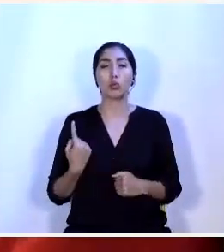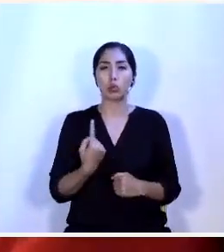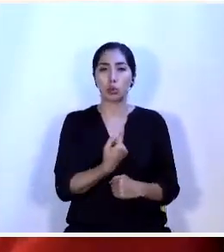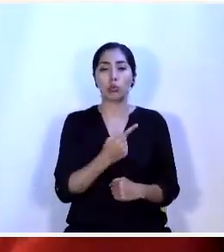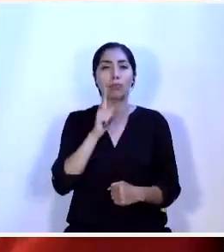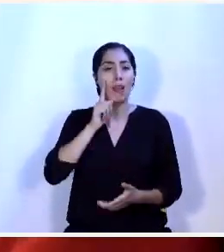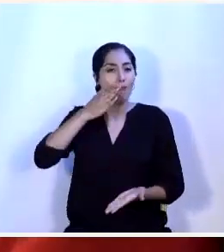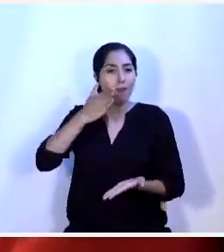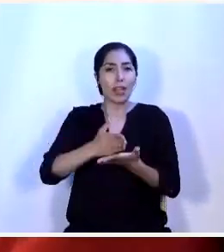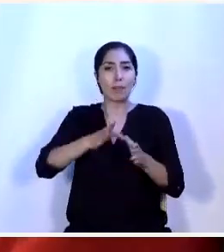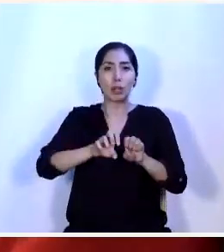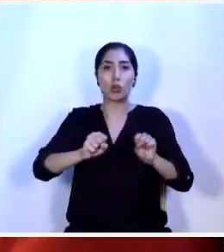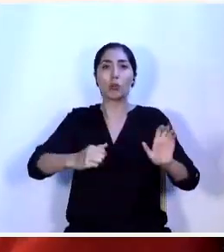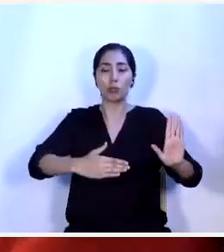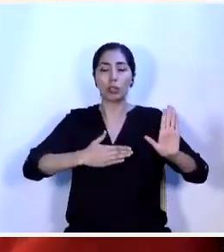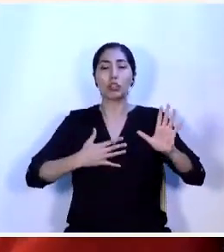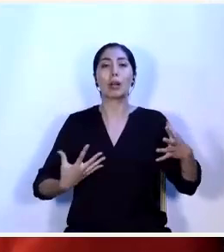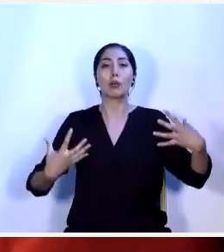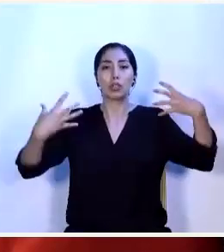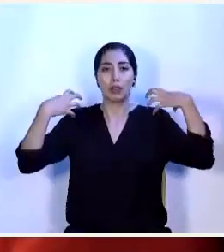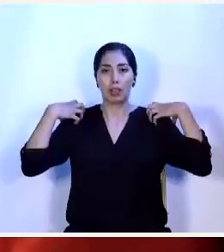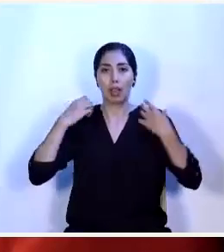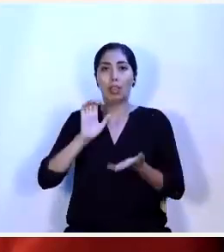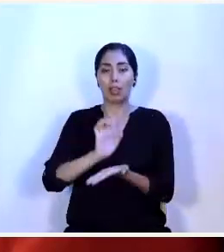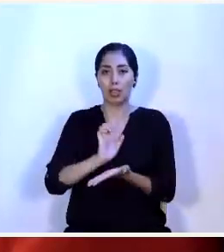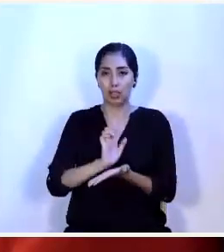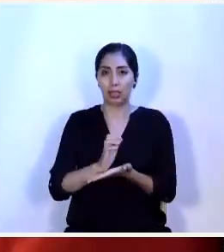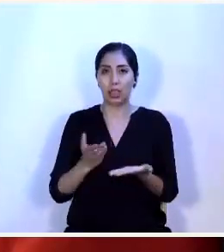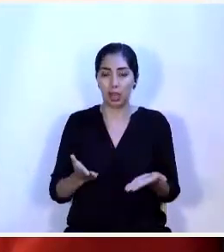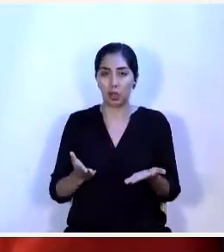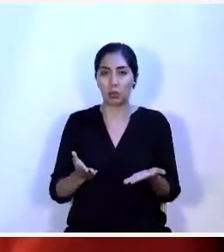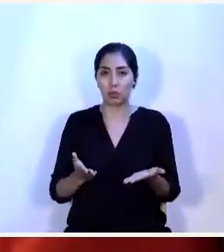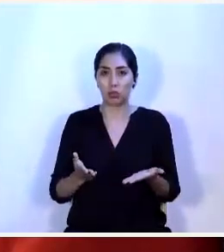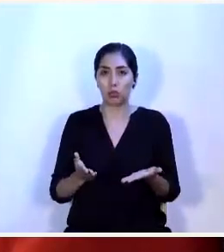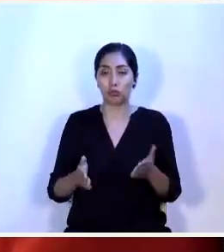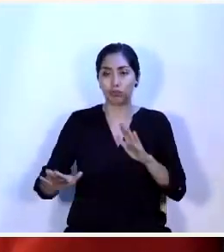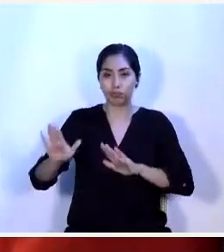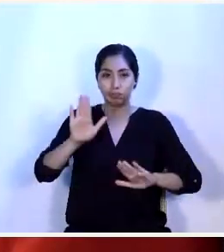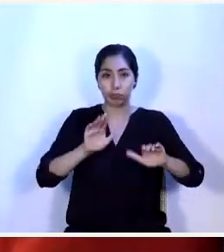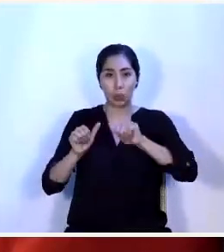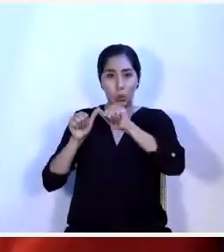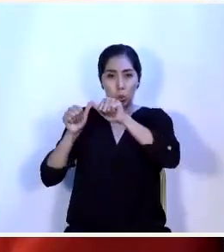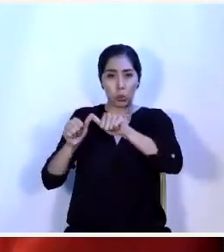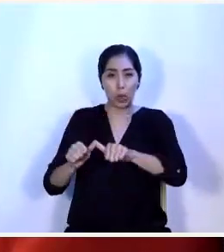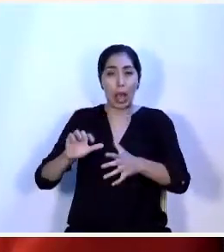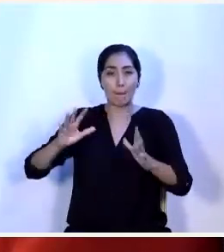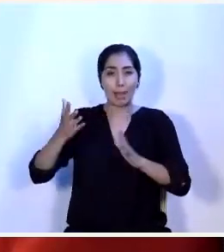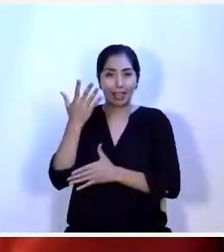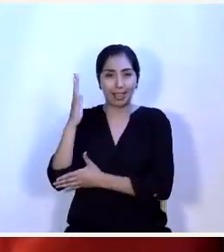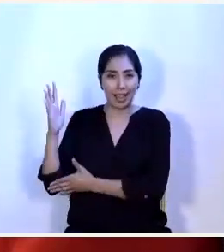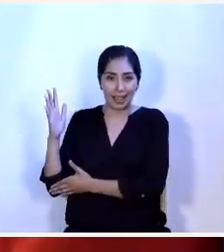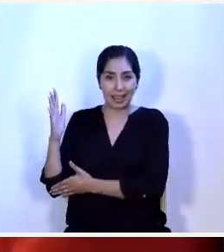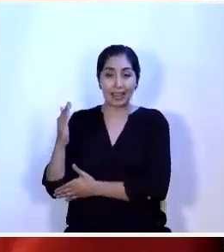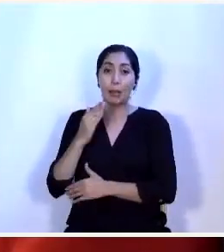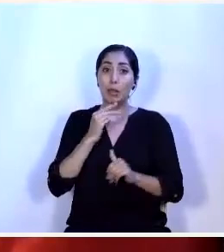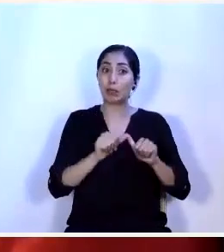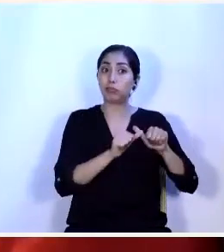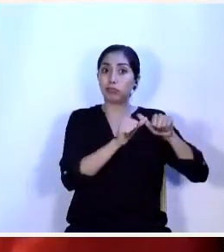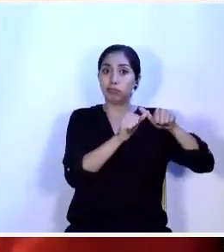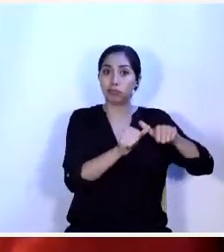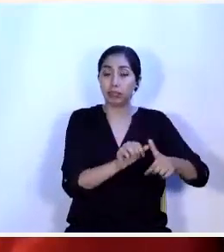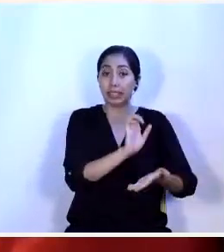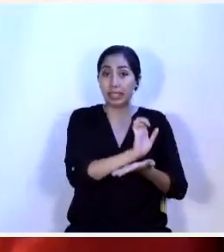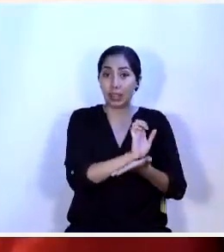firme compromiso con la responsabilidad fiscal. Sostenibilidad ambiental y sostenibilidad fiscal son dos caras de la misma